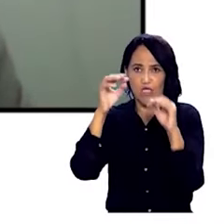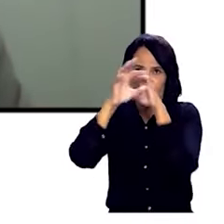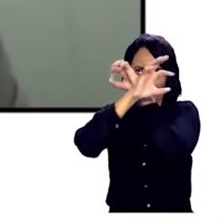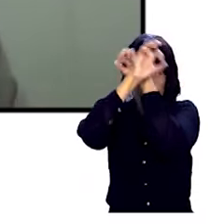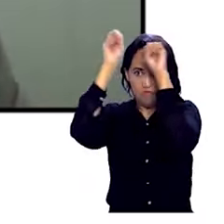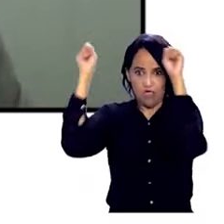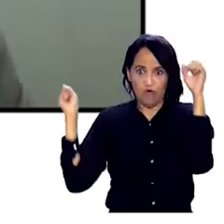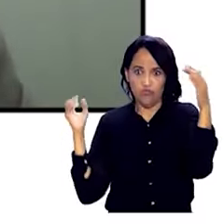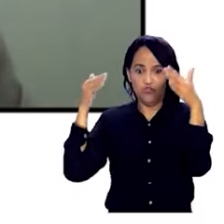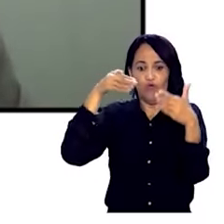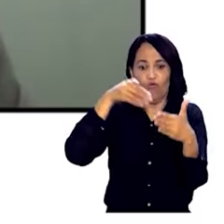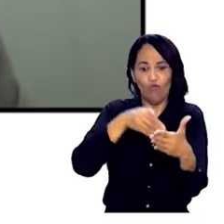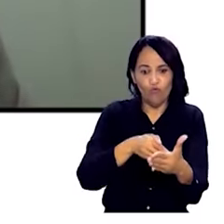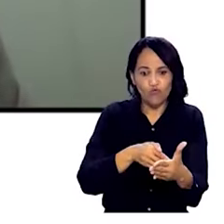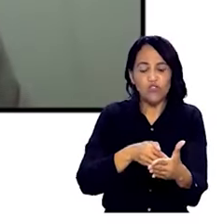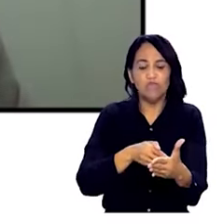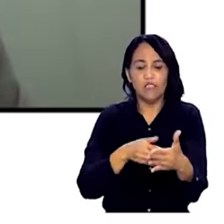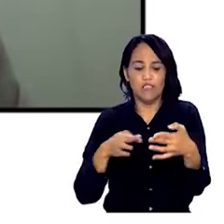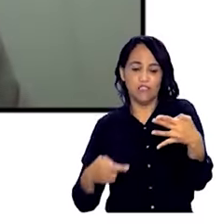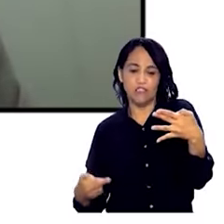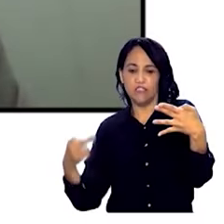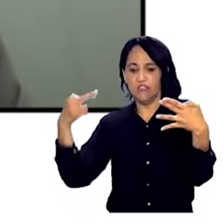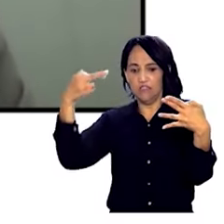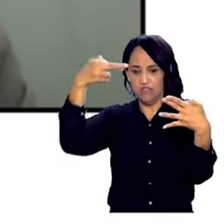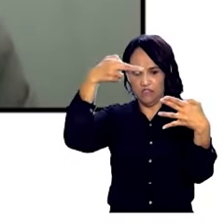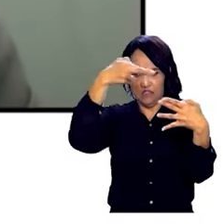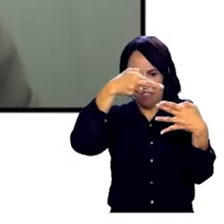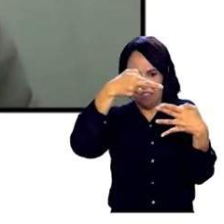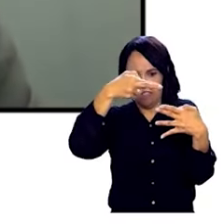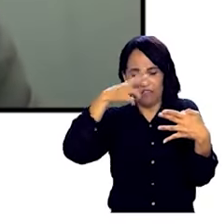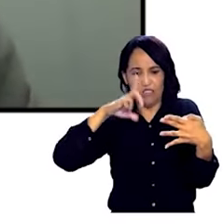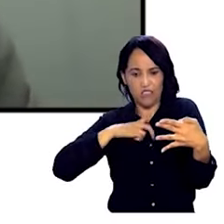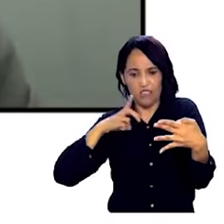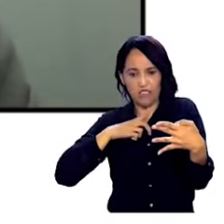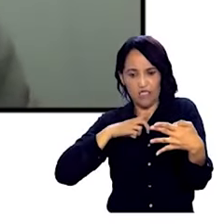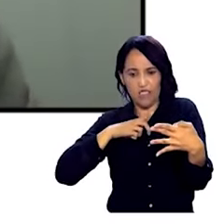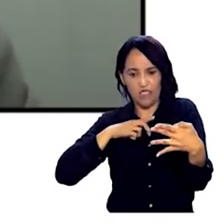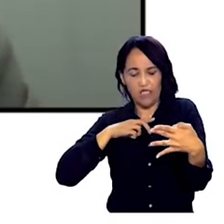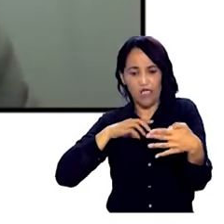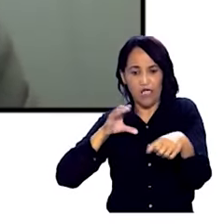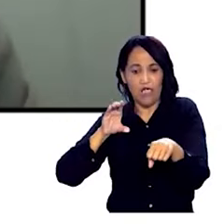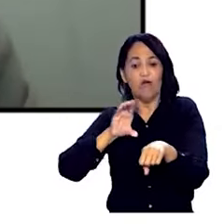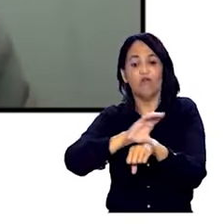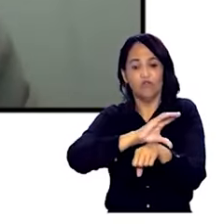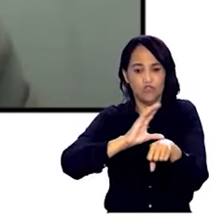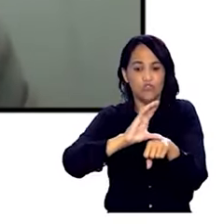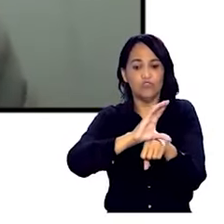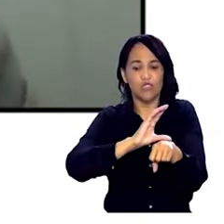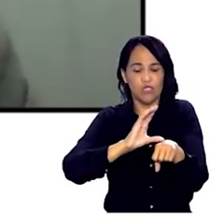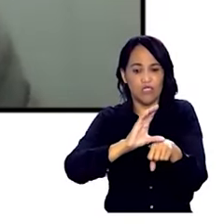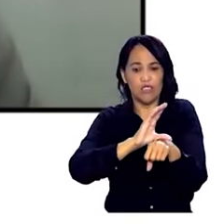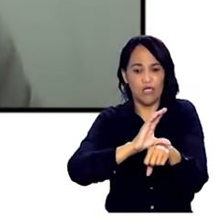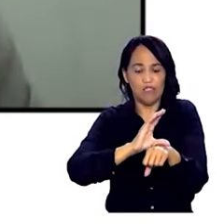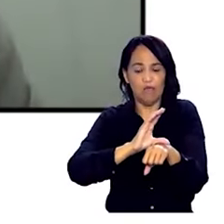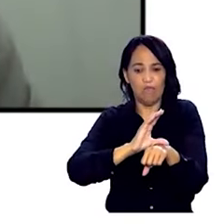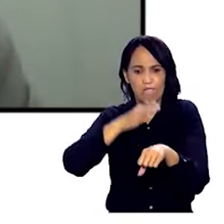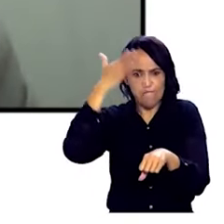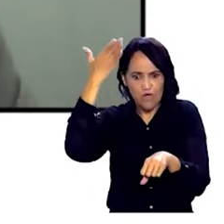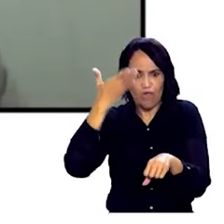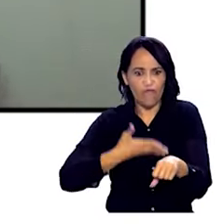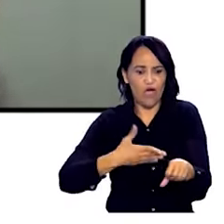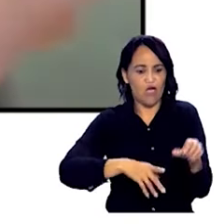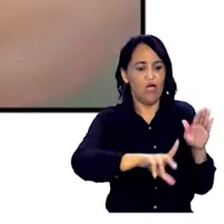paraolar en última instancia la constitucionalidad de Las leyes respecto de su validez comparadas con la constitución